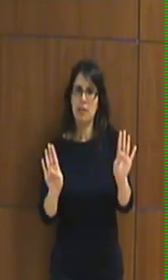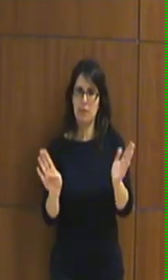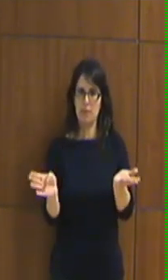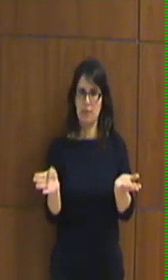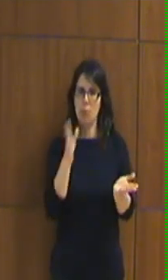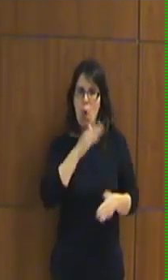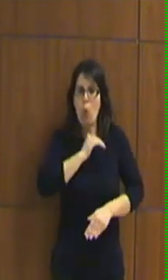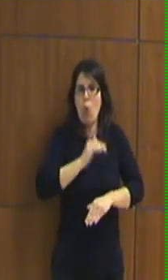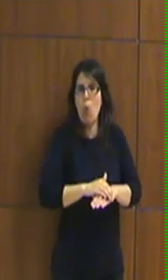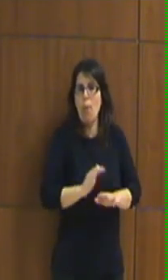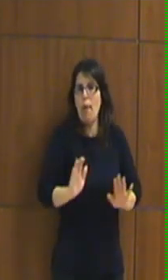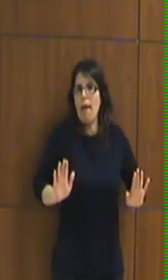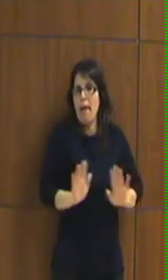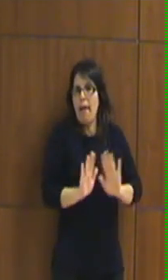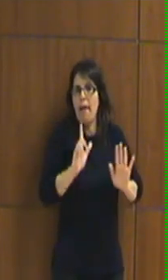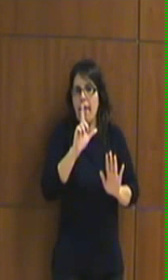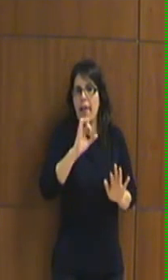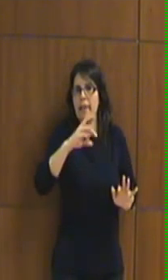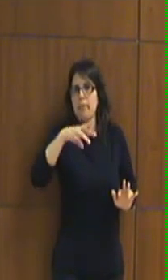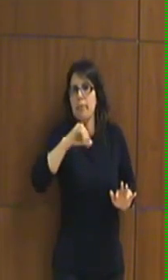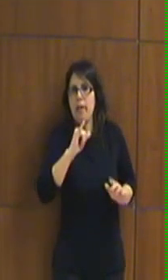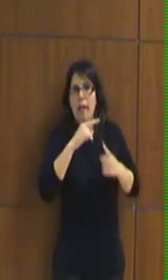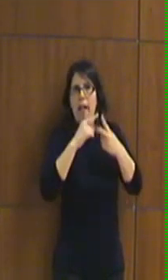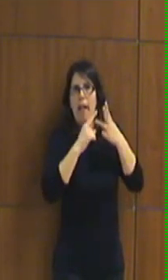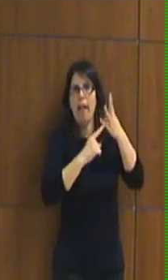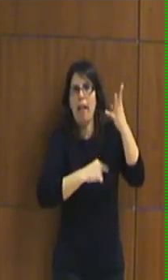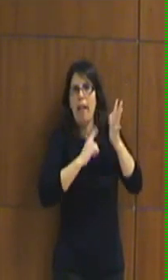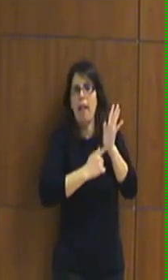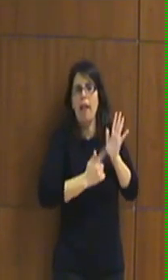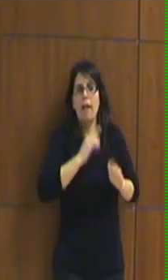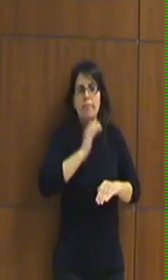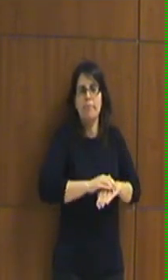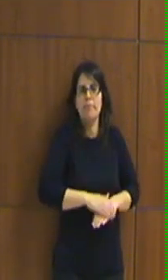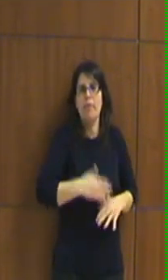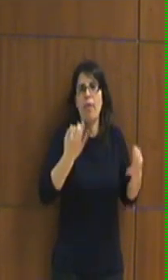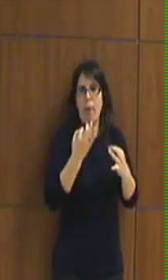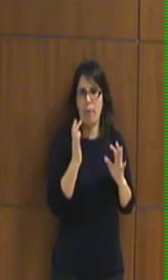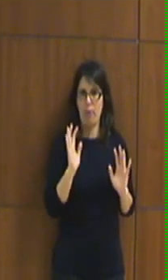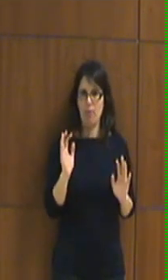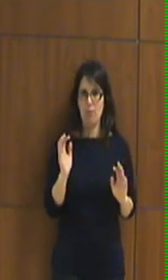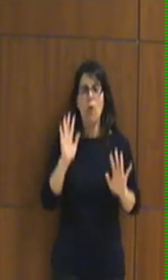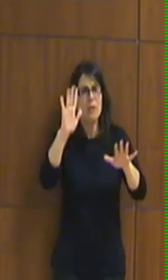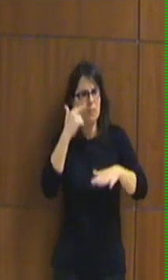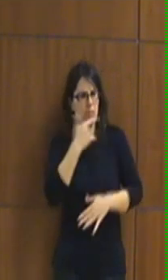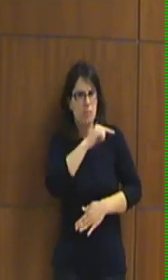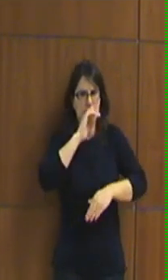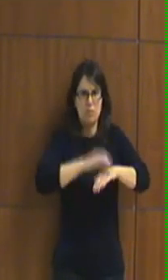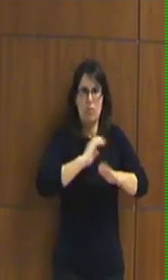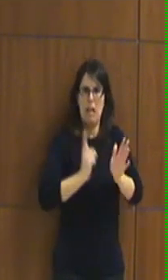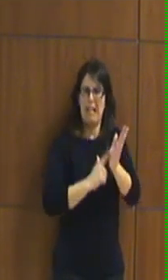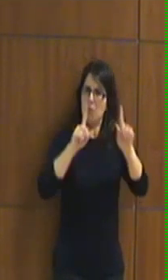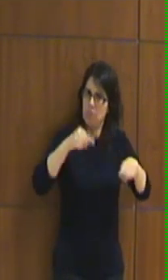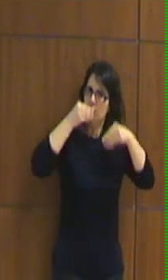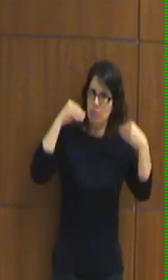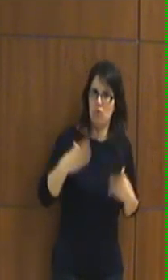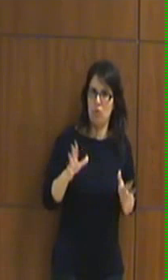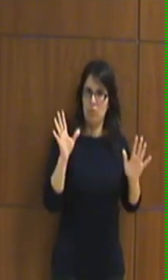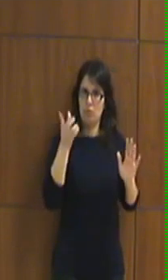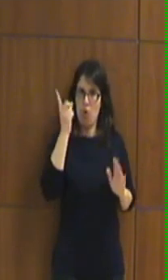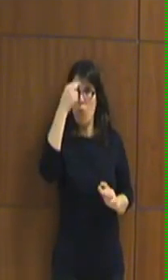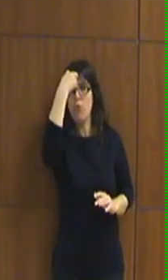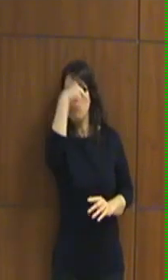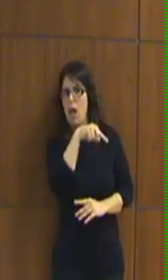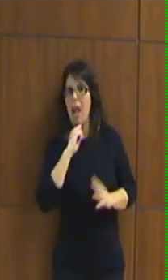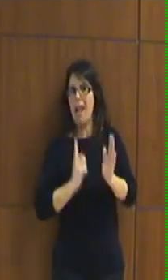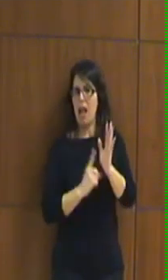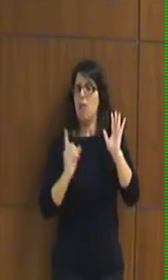el cumplimiento de la LISMI, del otro, del cual, del tal, que también está bien, ¿no? Que se empuje y se impulse de una manera más o